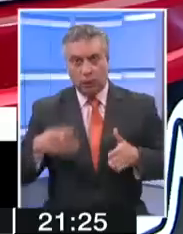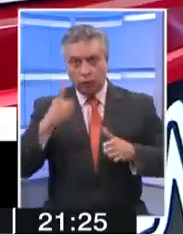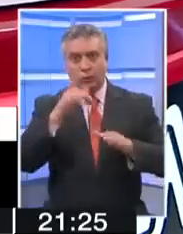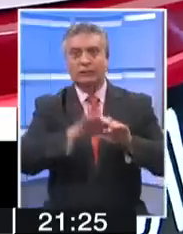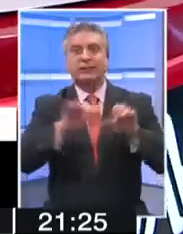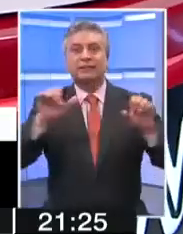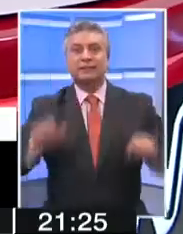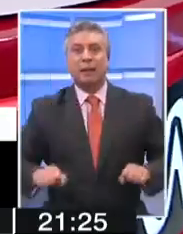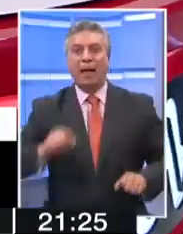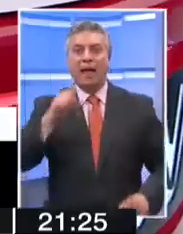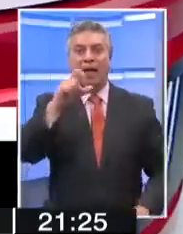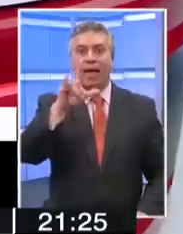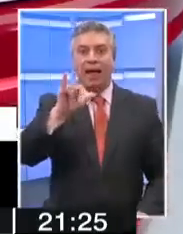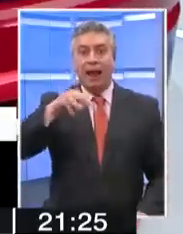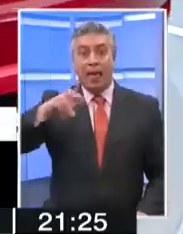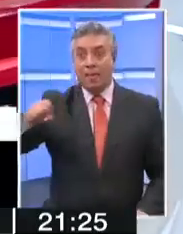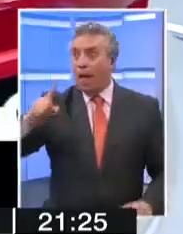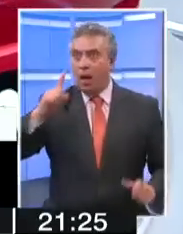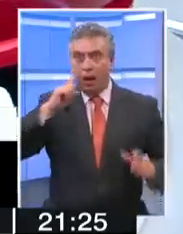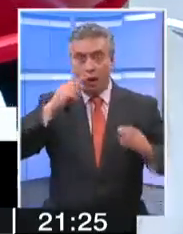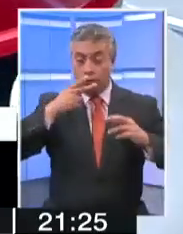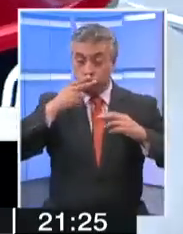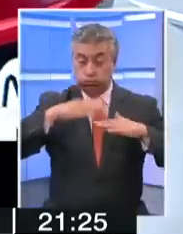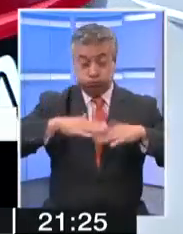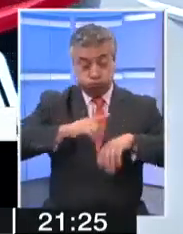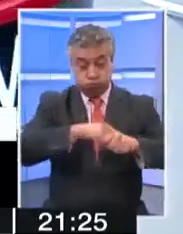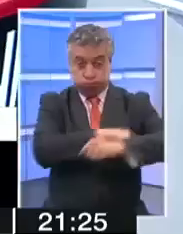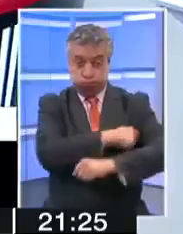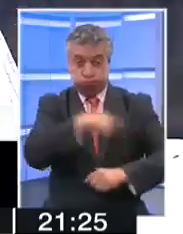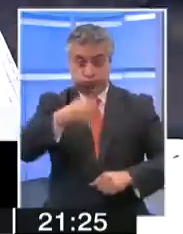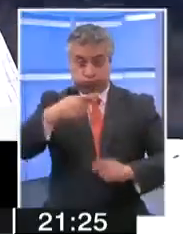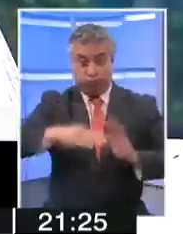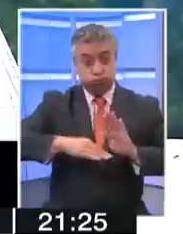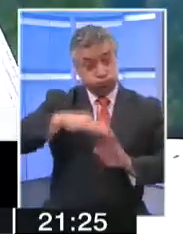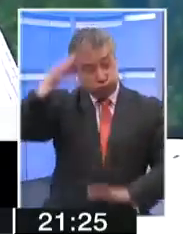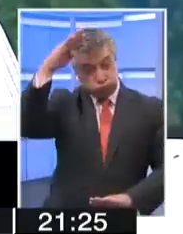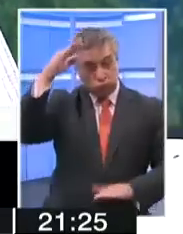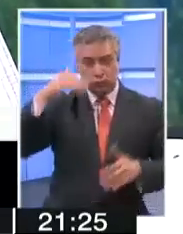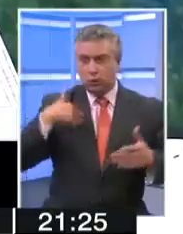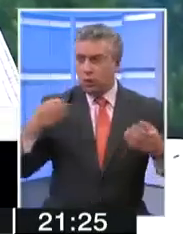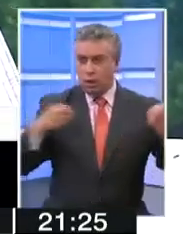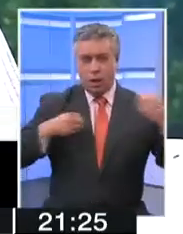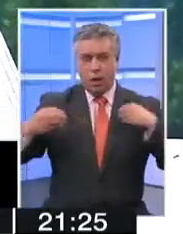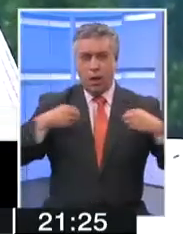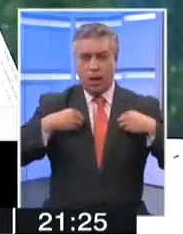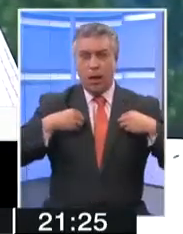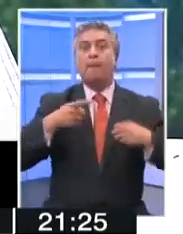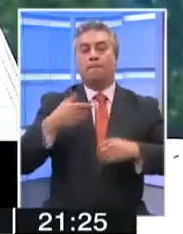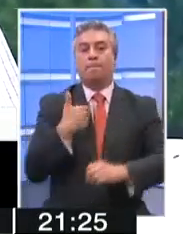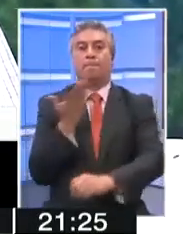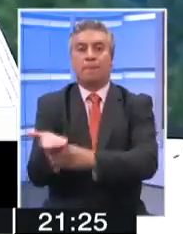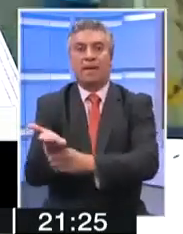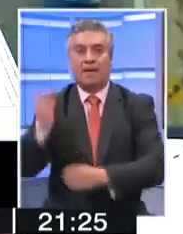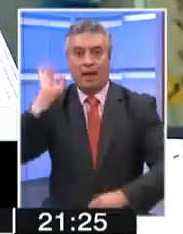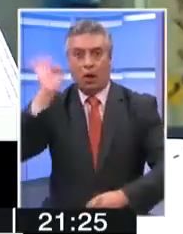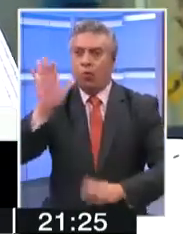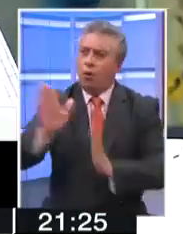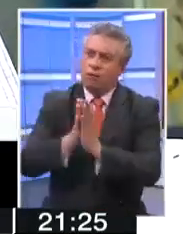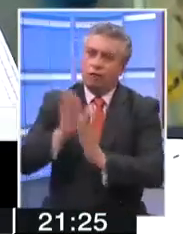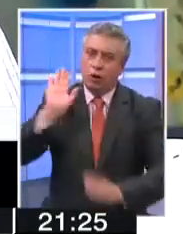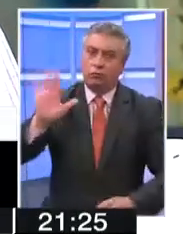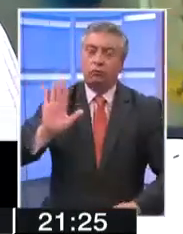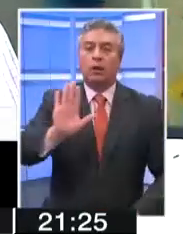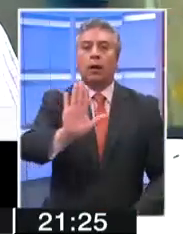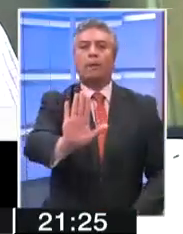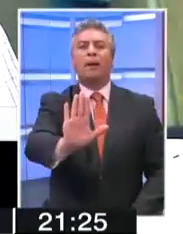sistema climático que va a poner en riesgo esto, y nosotros pedimos una reunión. ¿Cuándo pedimos una reunión? ¿Y sabes tú lo que nos responden? Responderemos después que